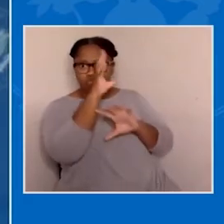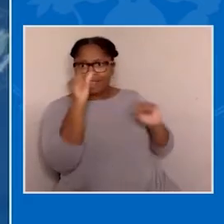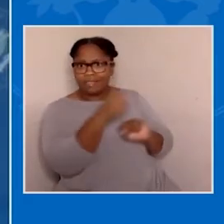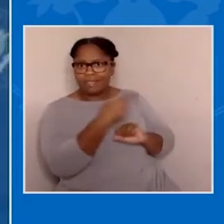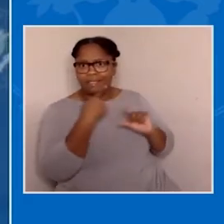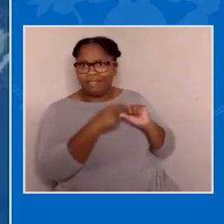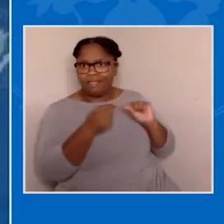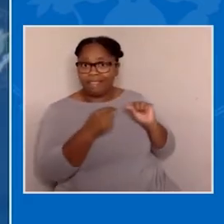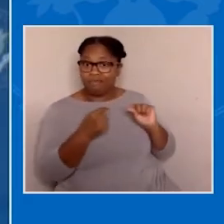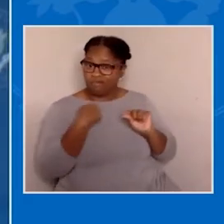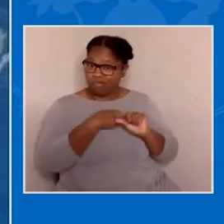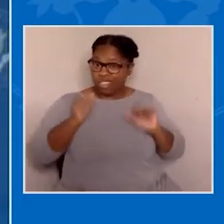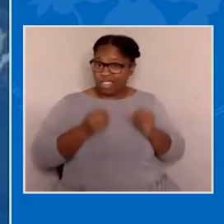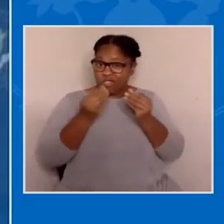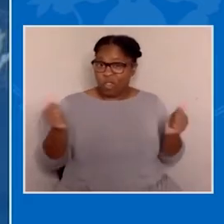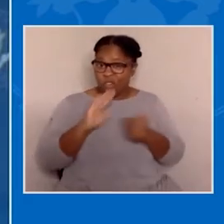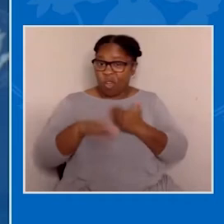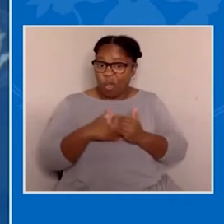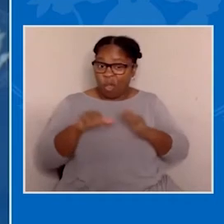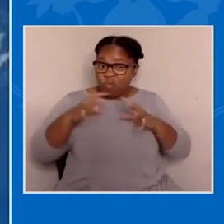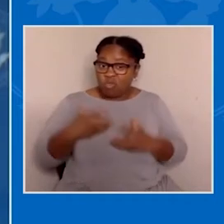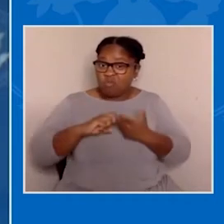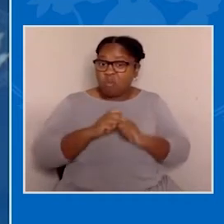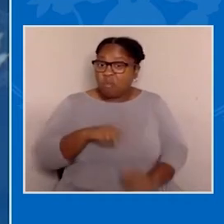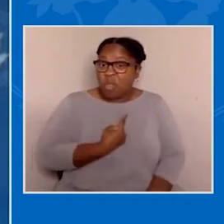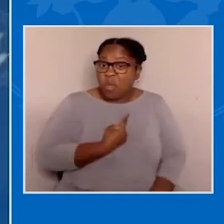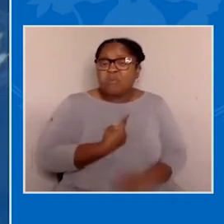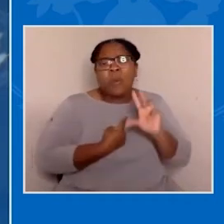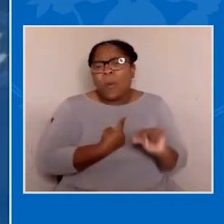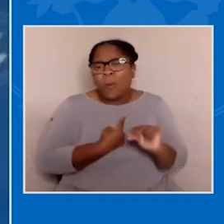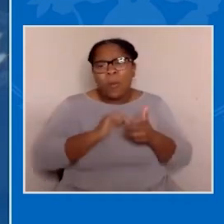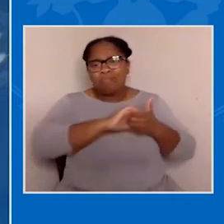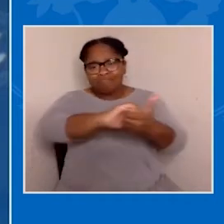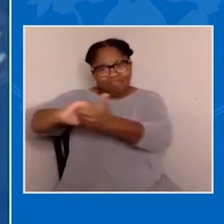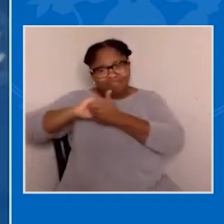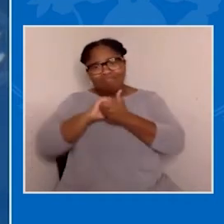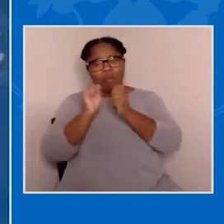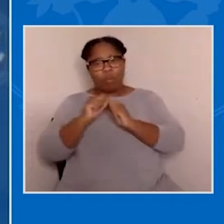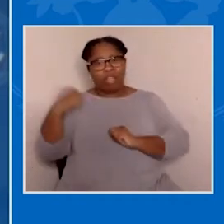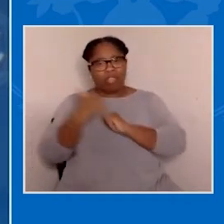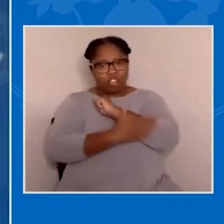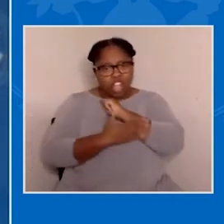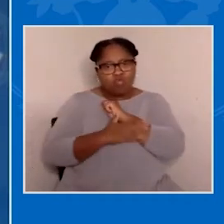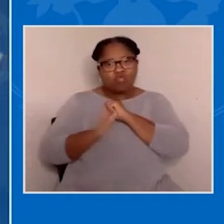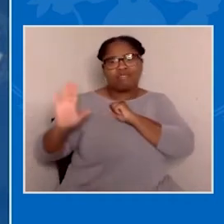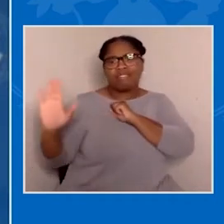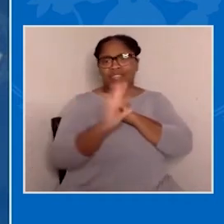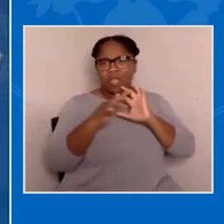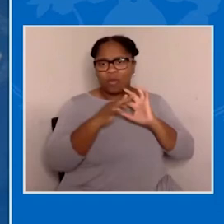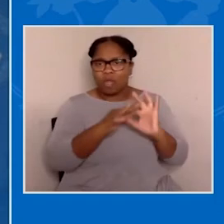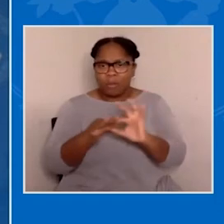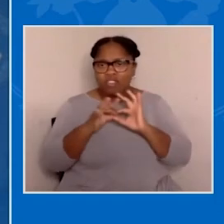podemos resolver todos los problemas del mundo nosotros solos. Tenemos que trabajar con otros países. Necesitamos su cooperación.